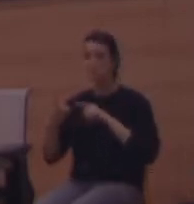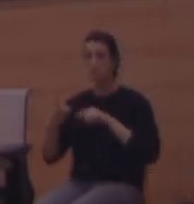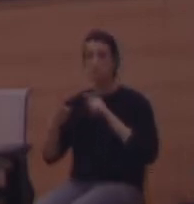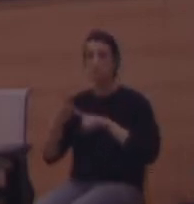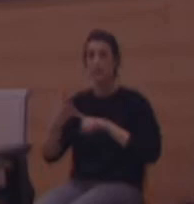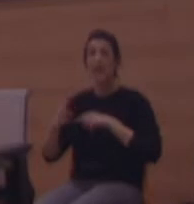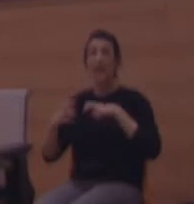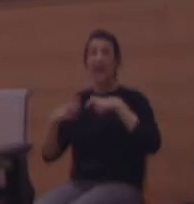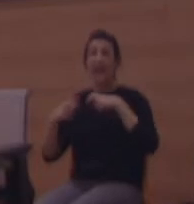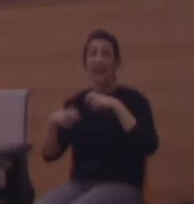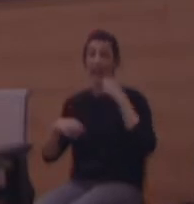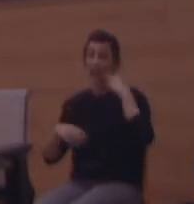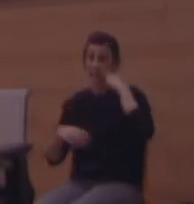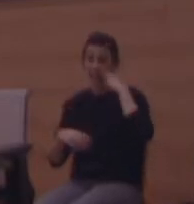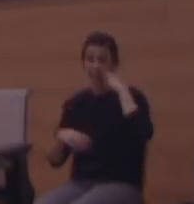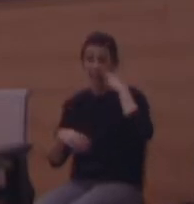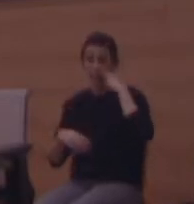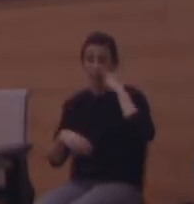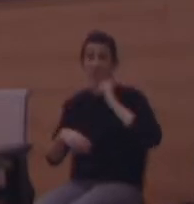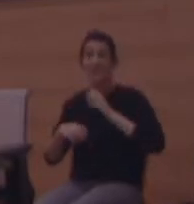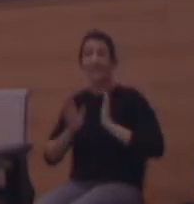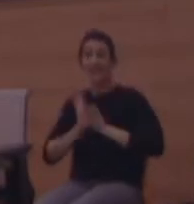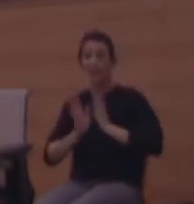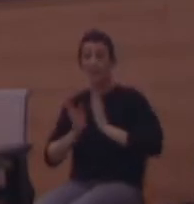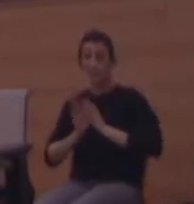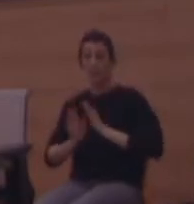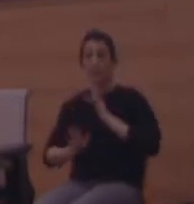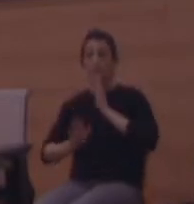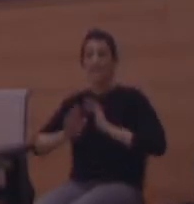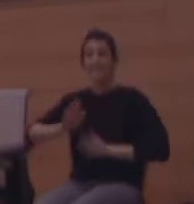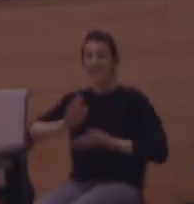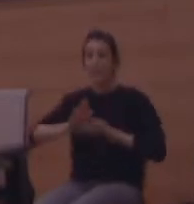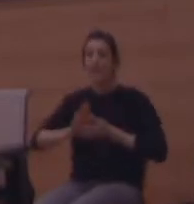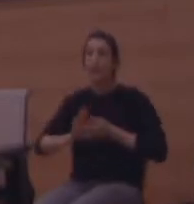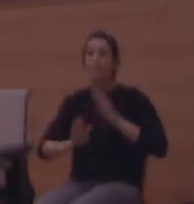el calzado terapéutico y las órtesis plantares.